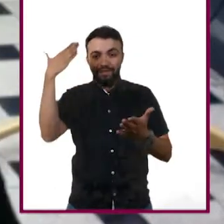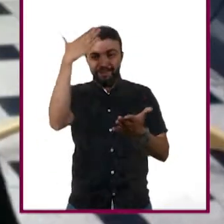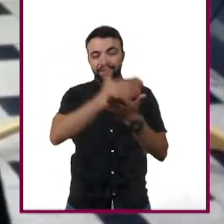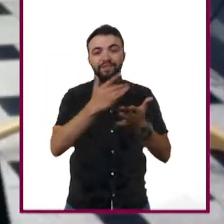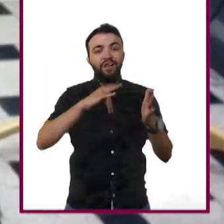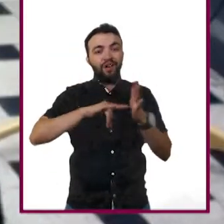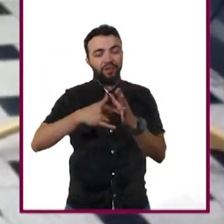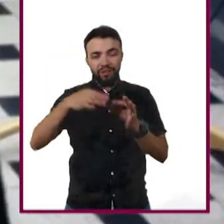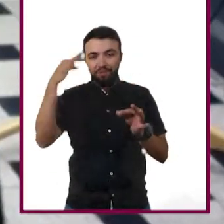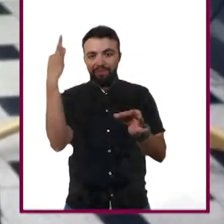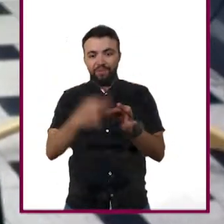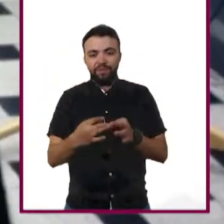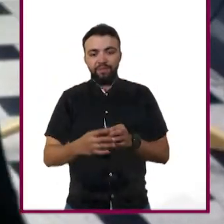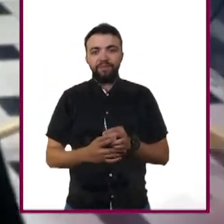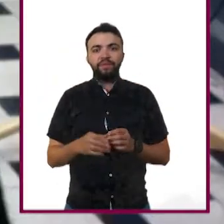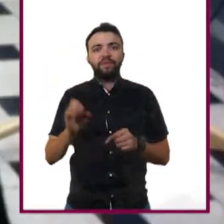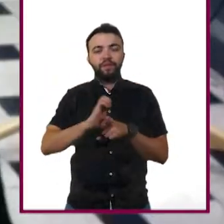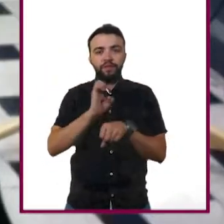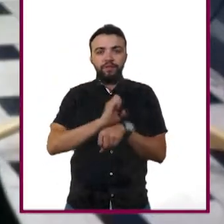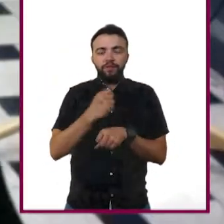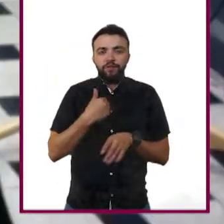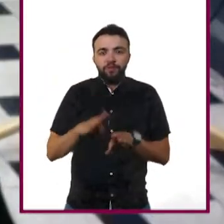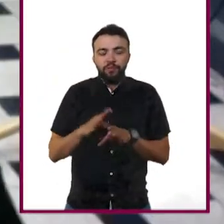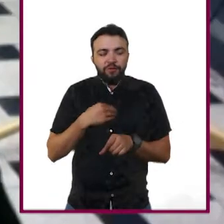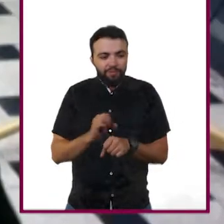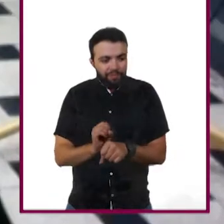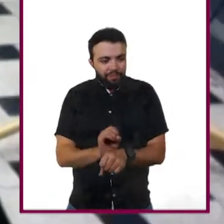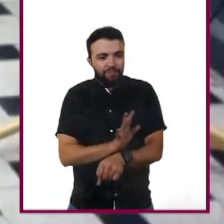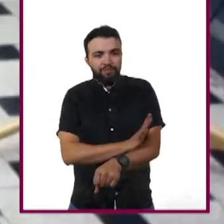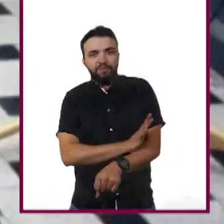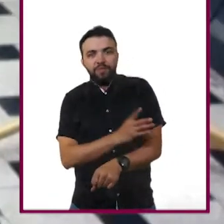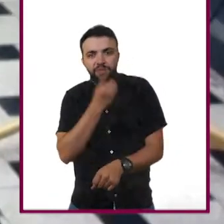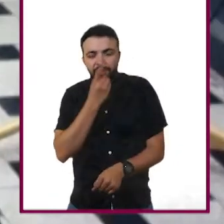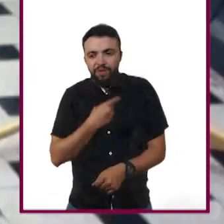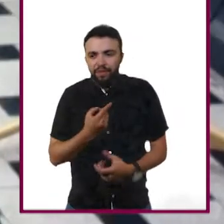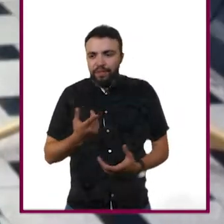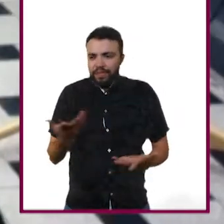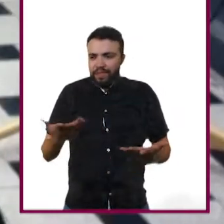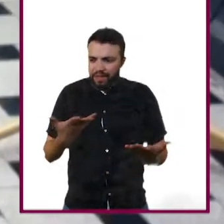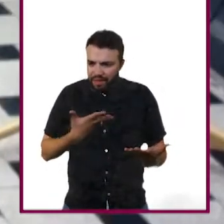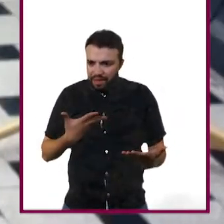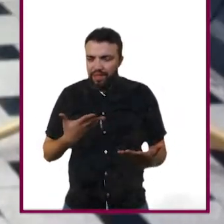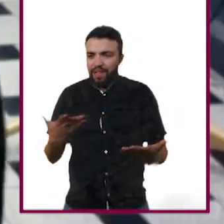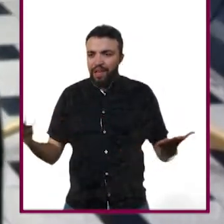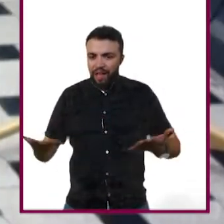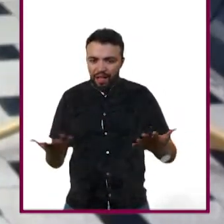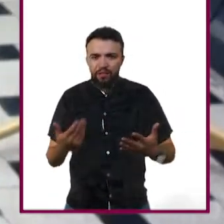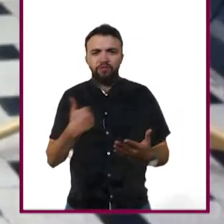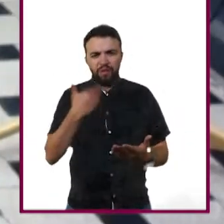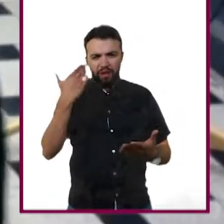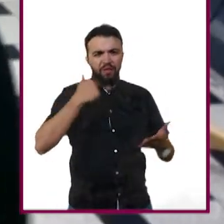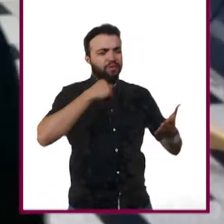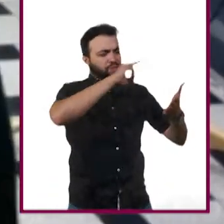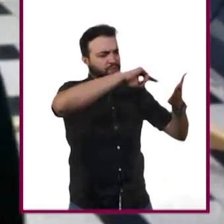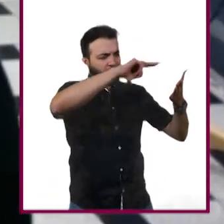me entusiasmó, me dijo tienes que hacerlo, mira yo he visto que pintas, y yo pintaba pero pues para mí, en mi